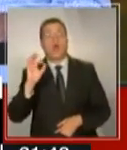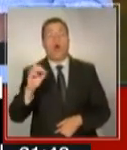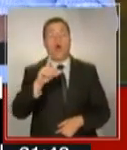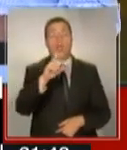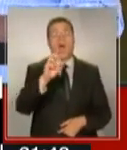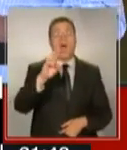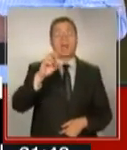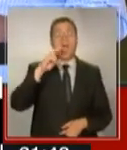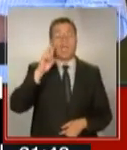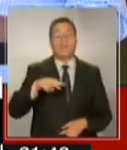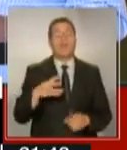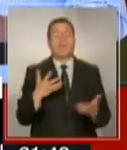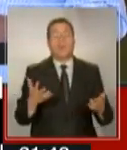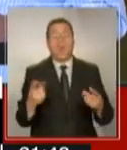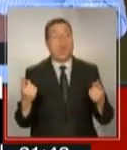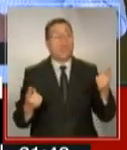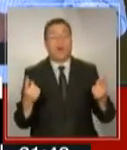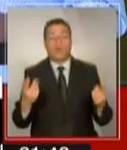va a ser el poder en la sombra.